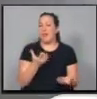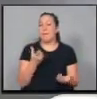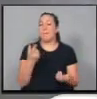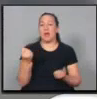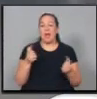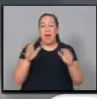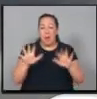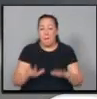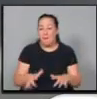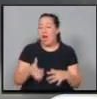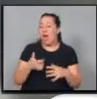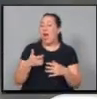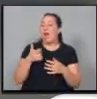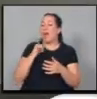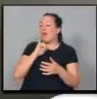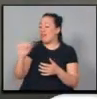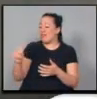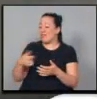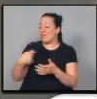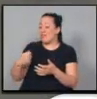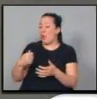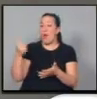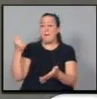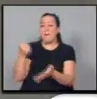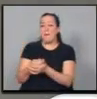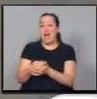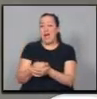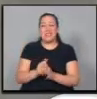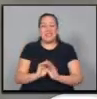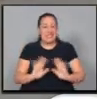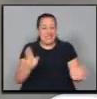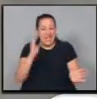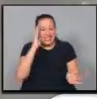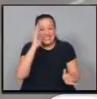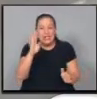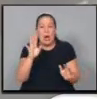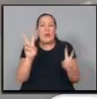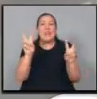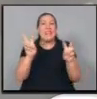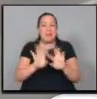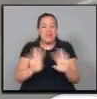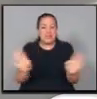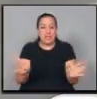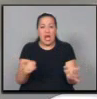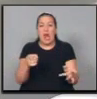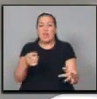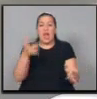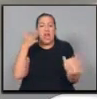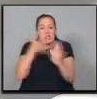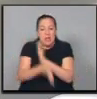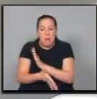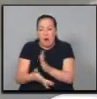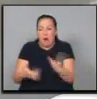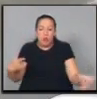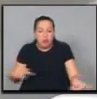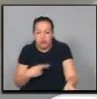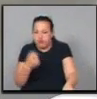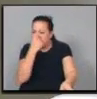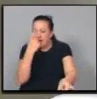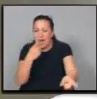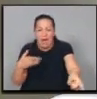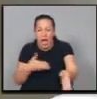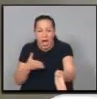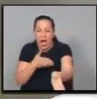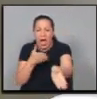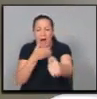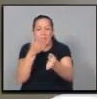das los datos del seguro, el seguro le paga el espejito y se terminó el tema. Ahora, te escapás de eso a 140 kilómetros por hora y pones en riesgo a